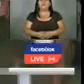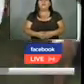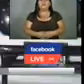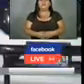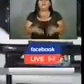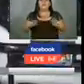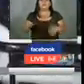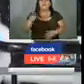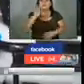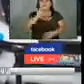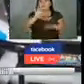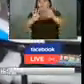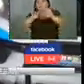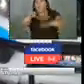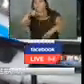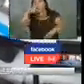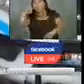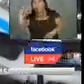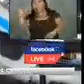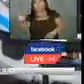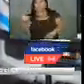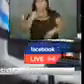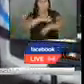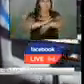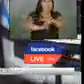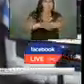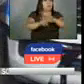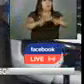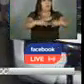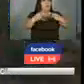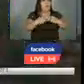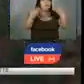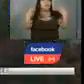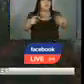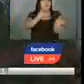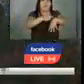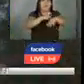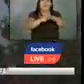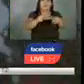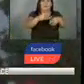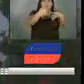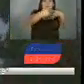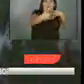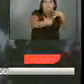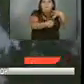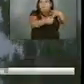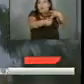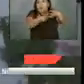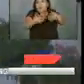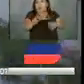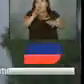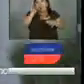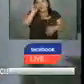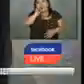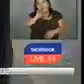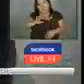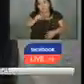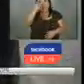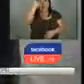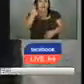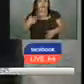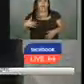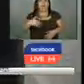Más de 49 mil pandilleros han sido detenidos en lo que va del régimen de excepción, medida que de acuerdo al ministro de Seguridad,